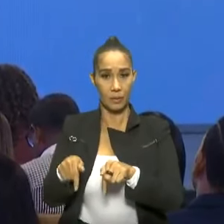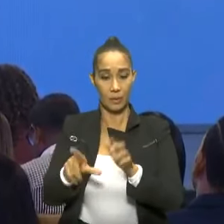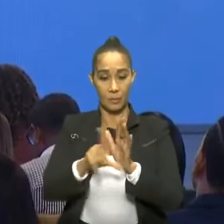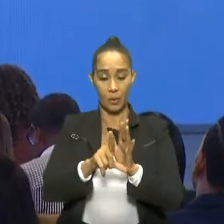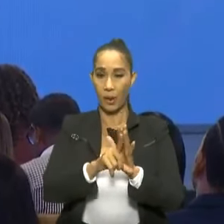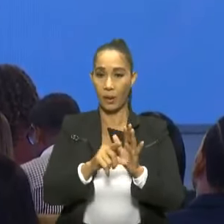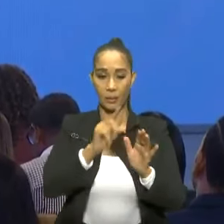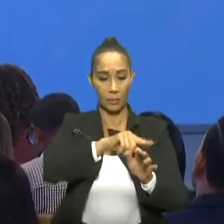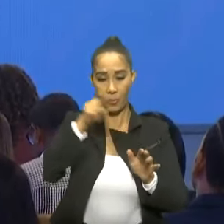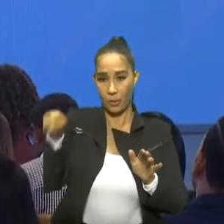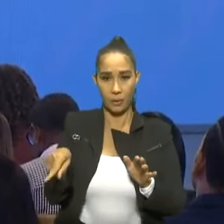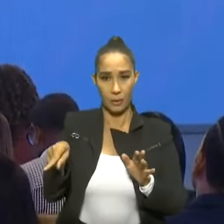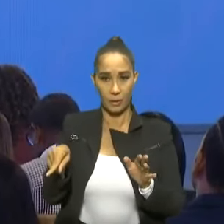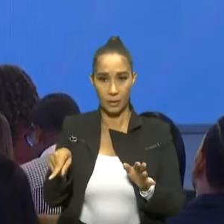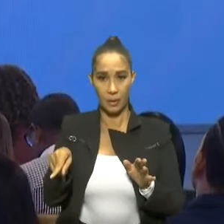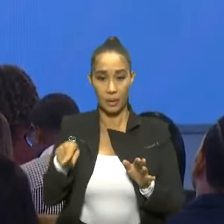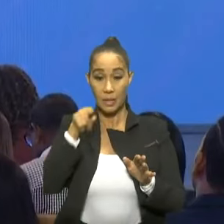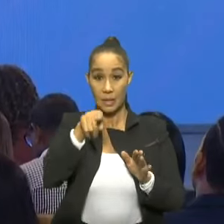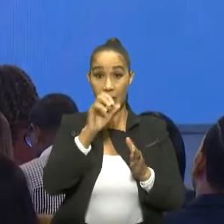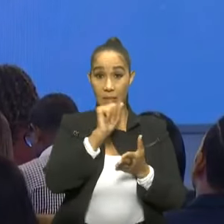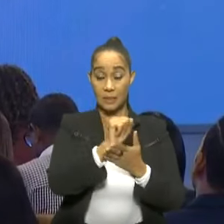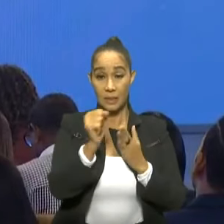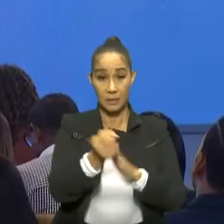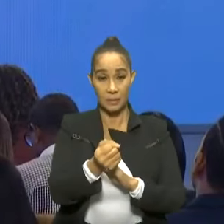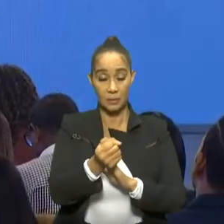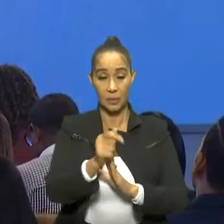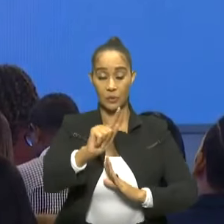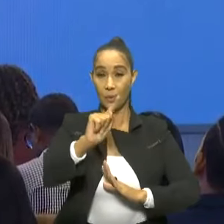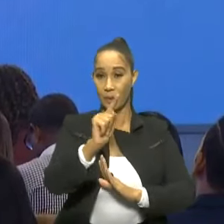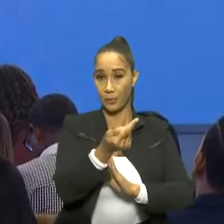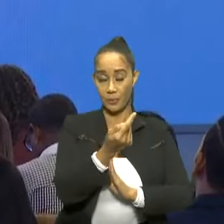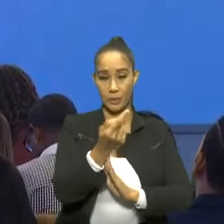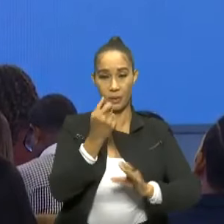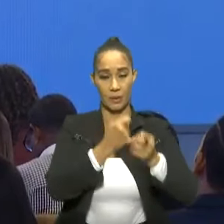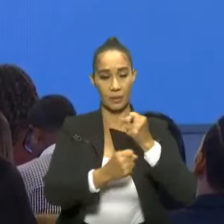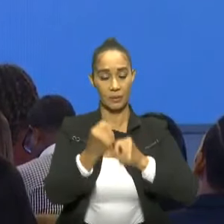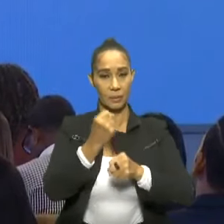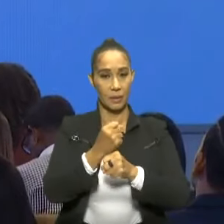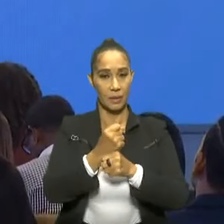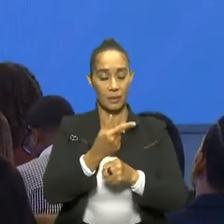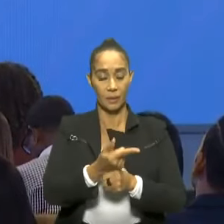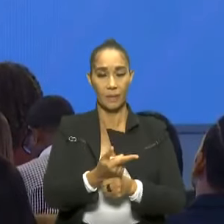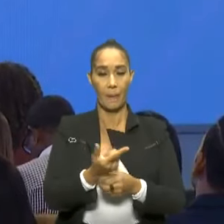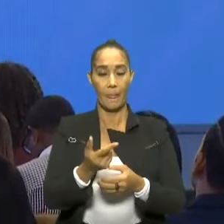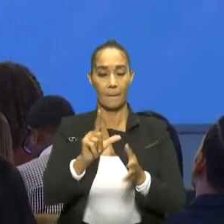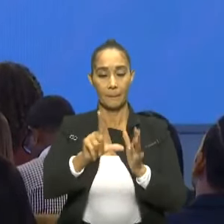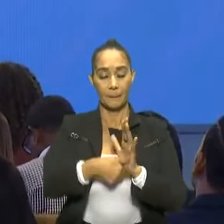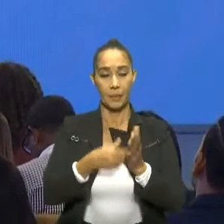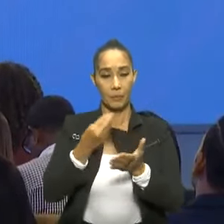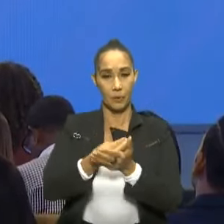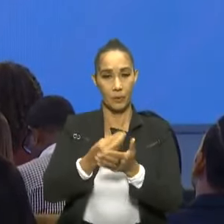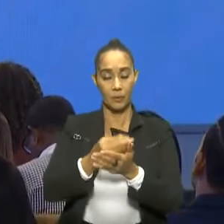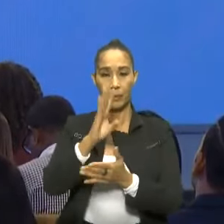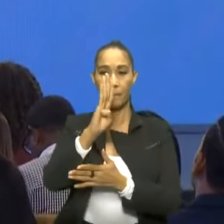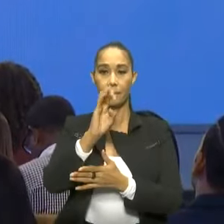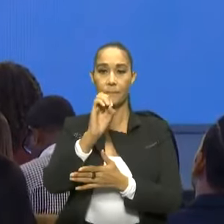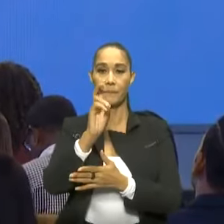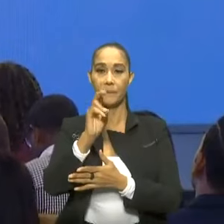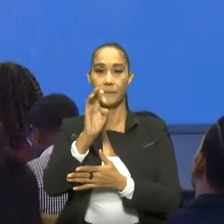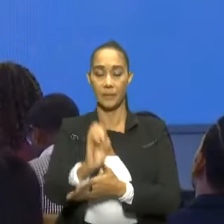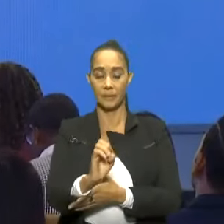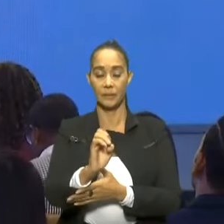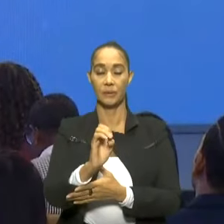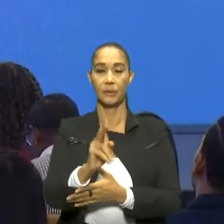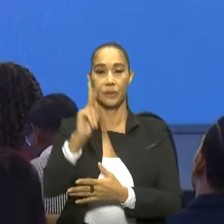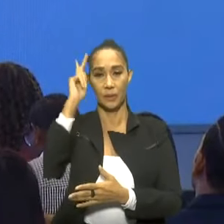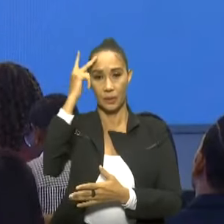leyes que hay. Y esa situación es única en los últimos años de gobierno, después de la administración Biden, con